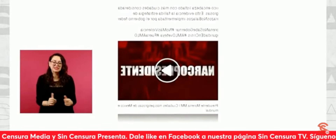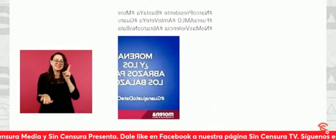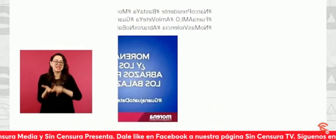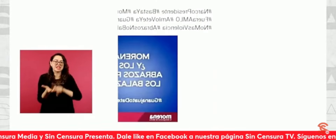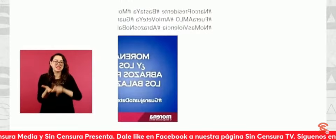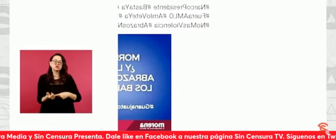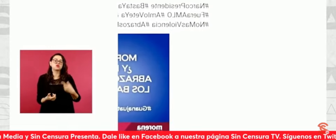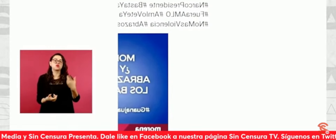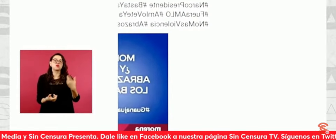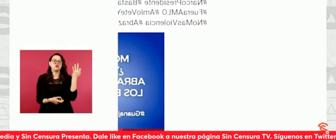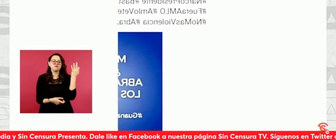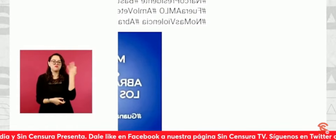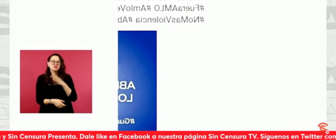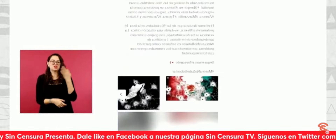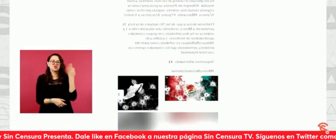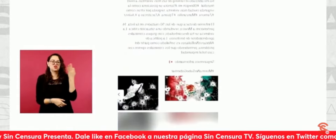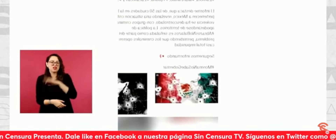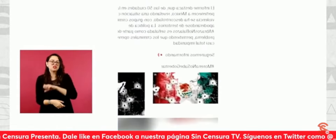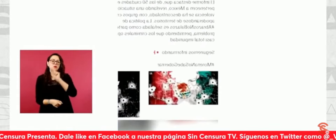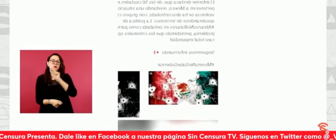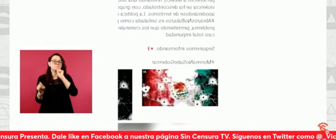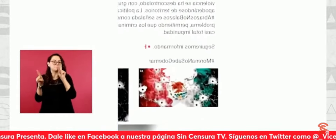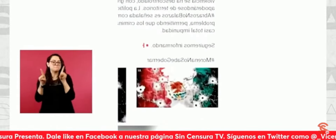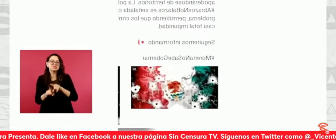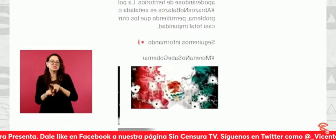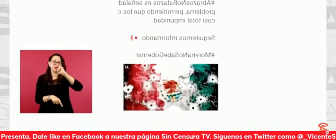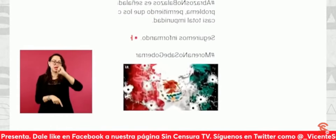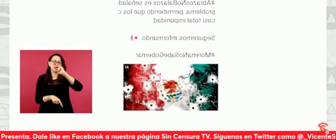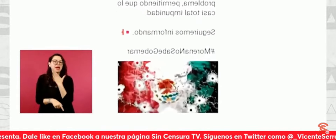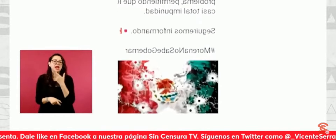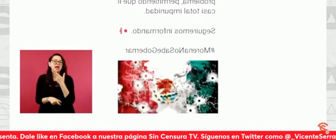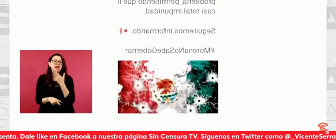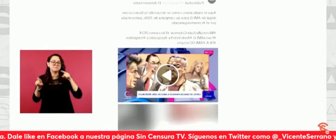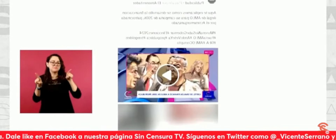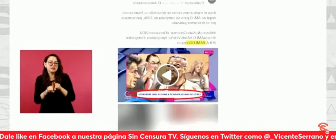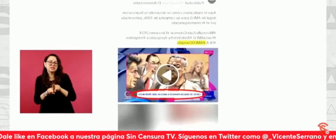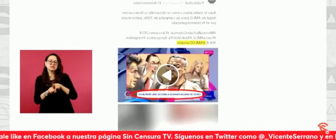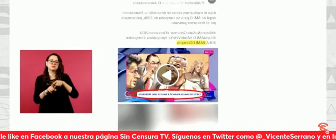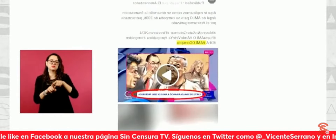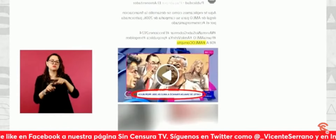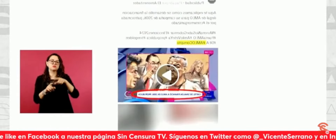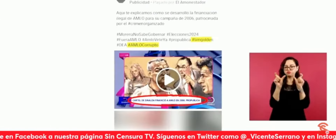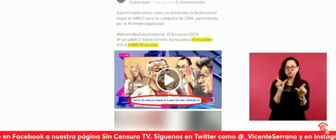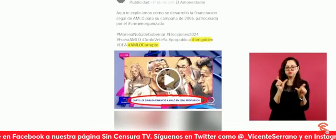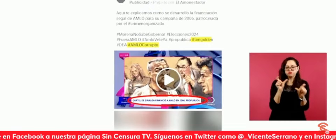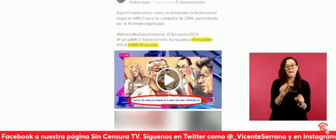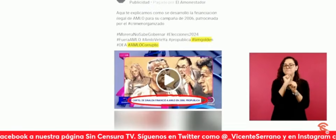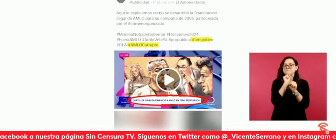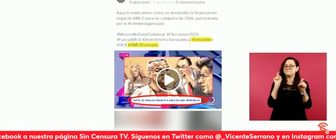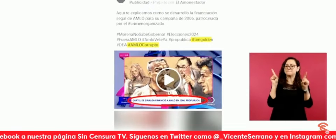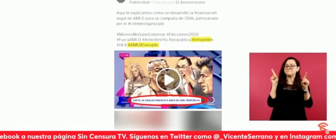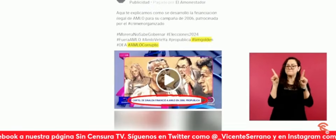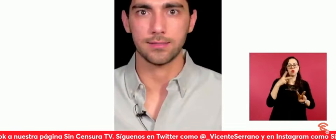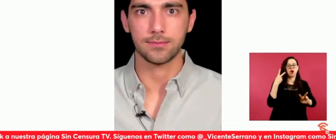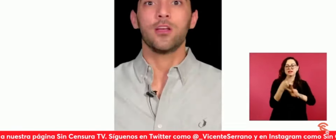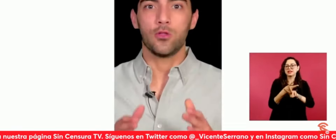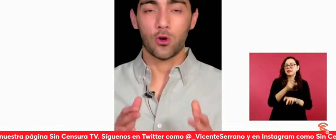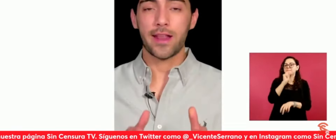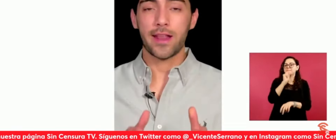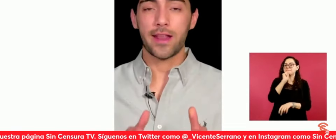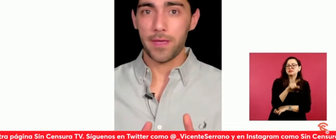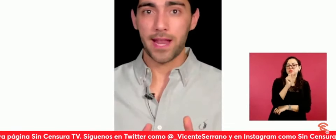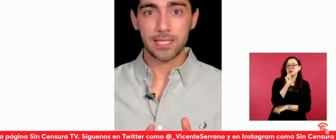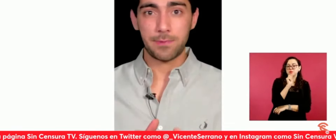mismas frases, la misma narrativa, las mismas imágenes que aquella campaña de desprestigio y de mentiras que ha estado circulando en redes sociales.